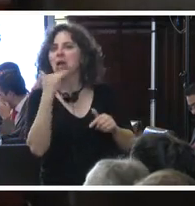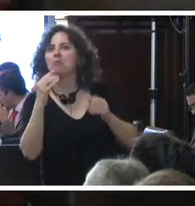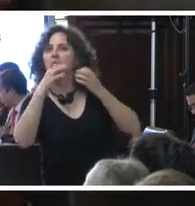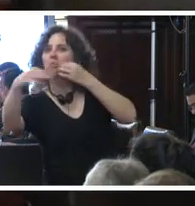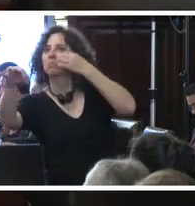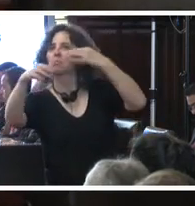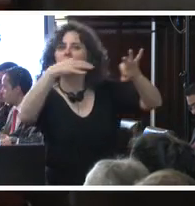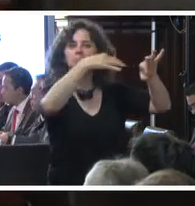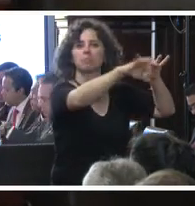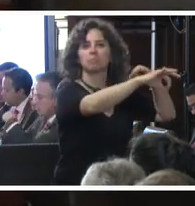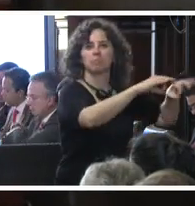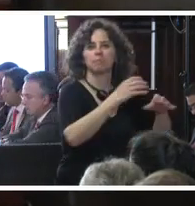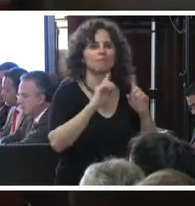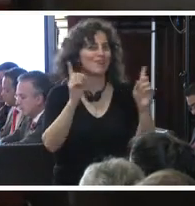aislados.